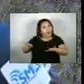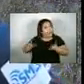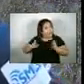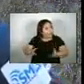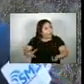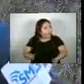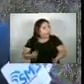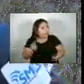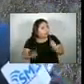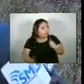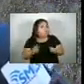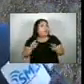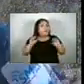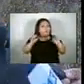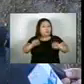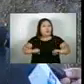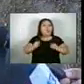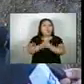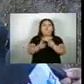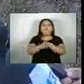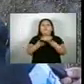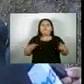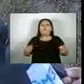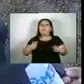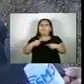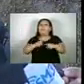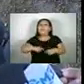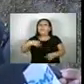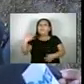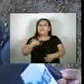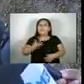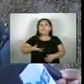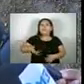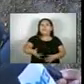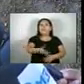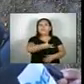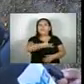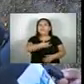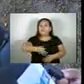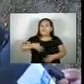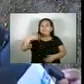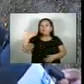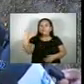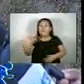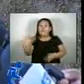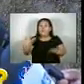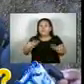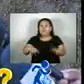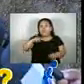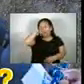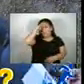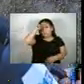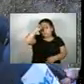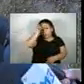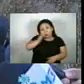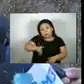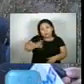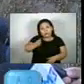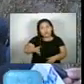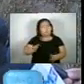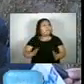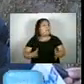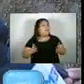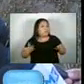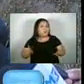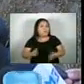del gobierno para solucionar esta crisis. El único requisito que para nosotros existe del servicio que ya le prestamos a la población